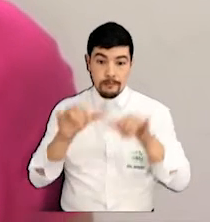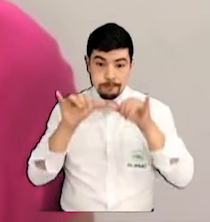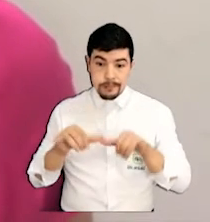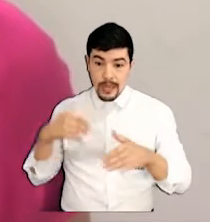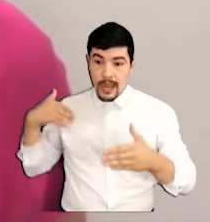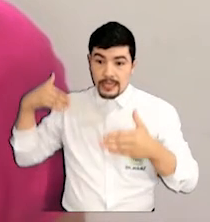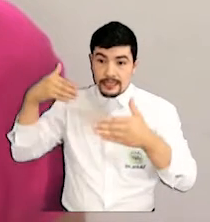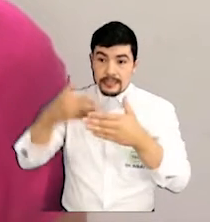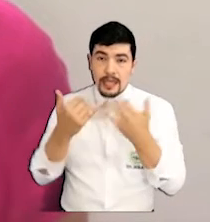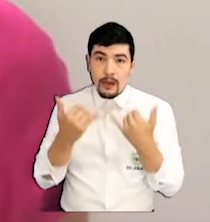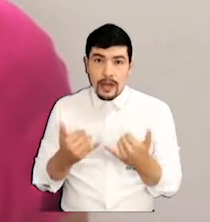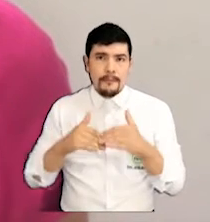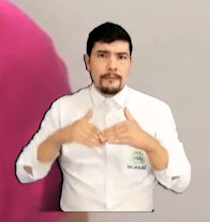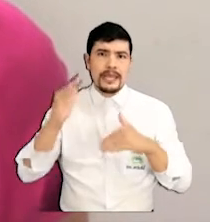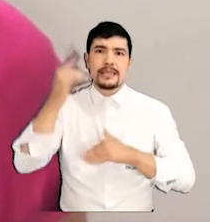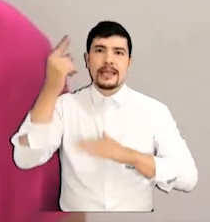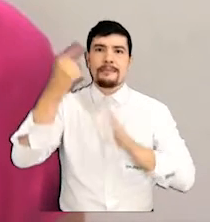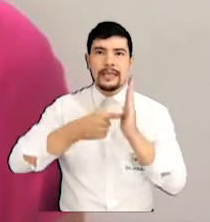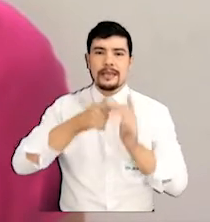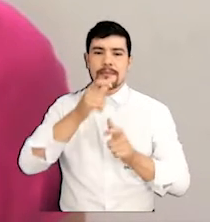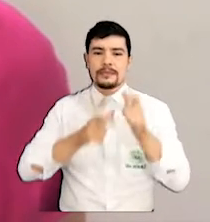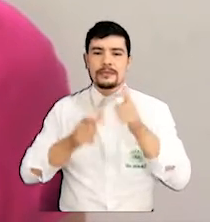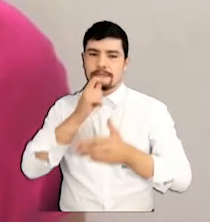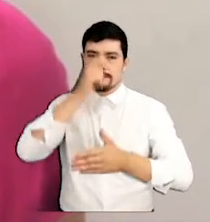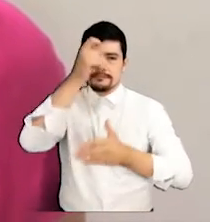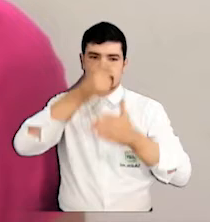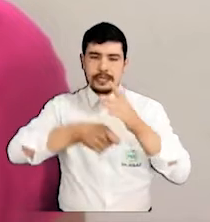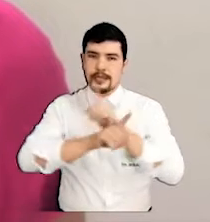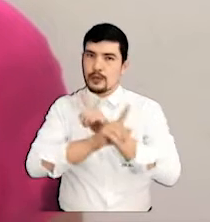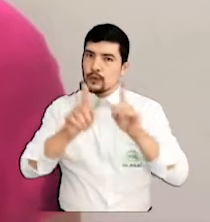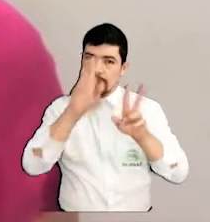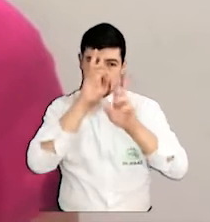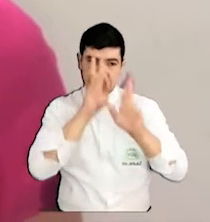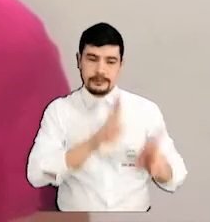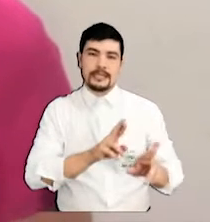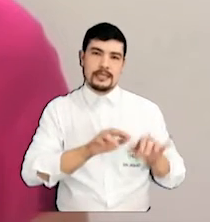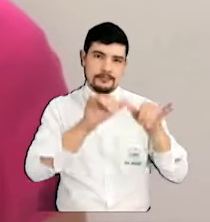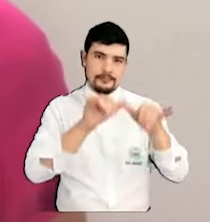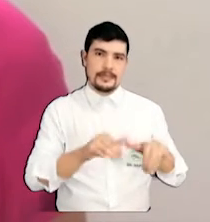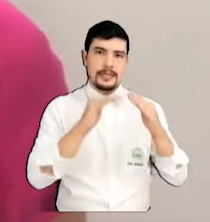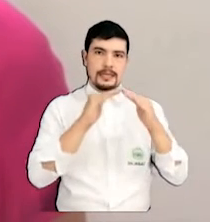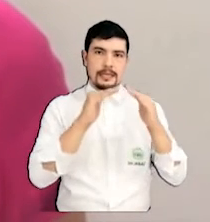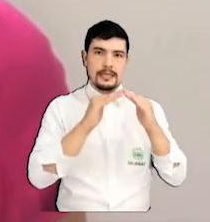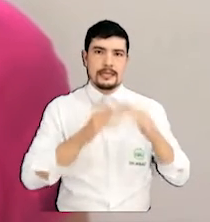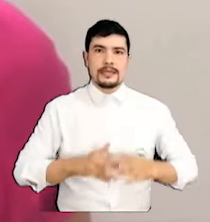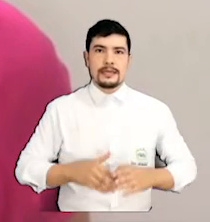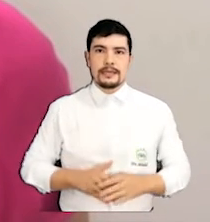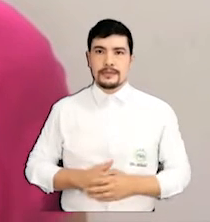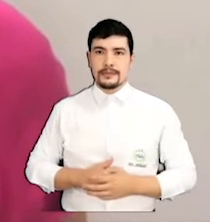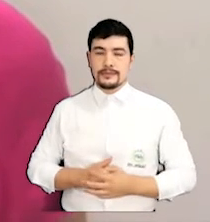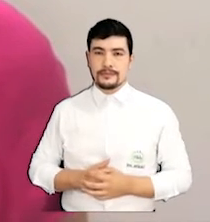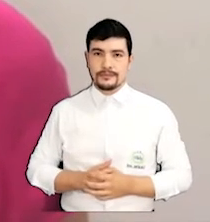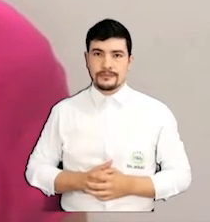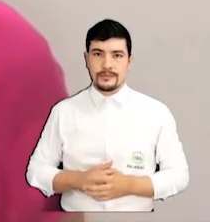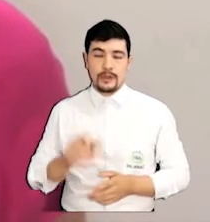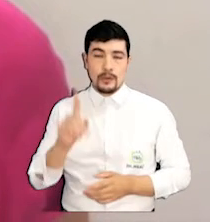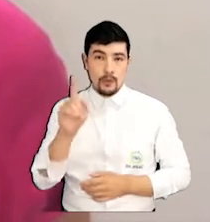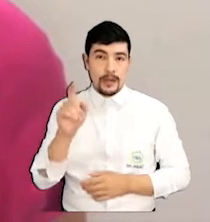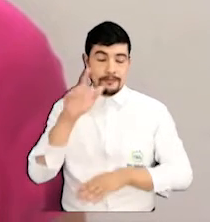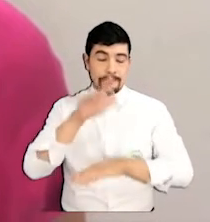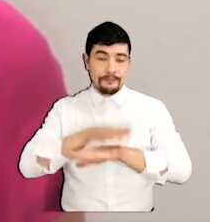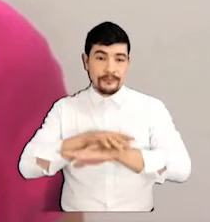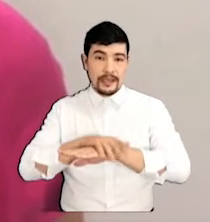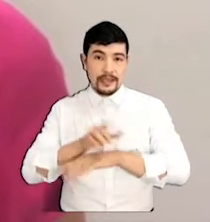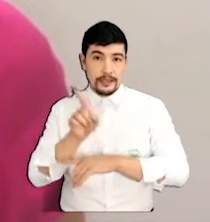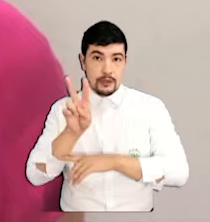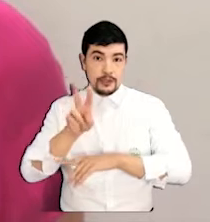1:12 p.m, 12 minutos, televidentes, los saludamos desde casa con información de Norte de Santander. En Cúcuta, las autoridades han anunciado que en las